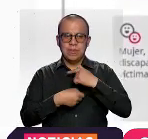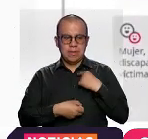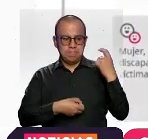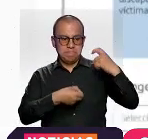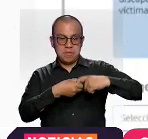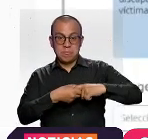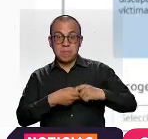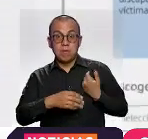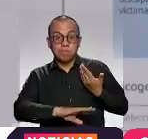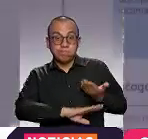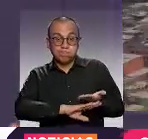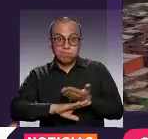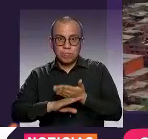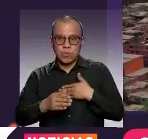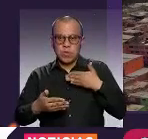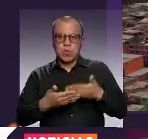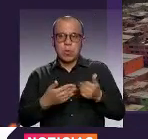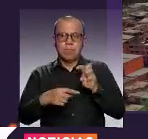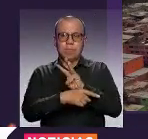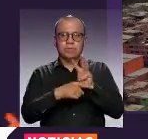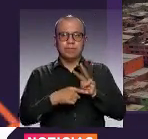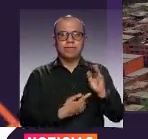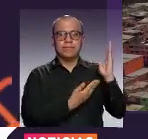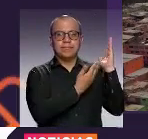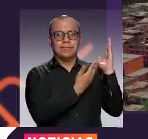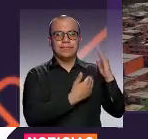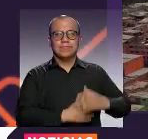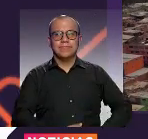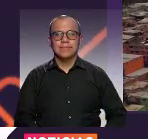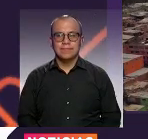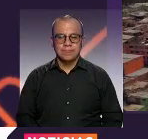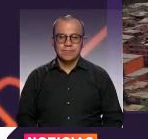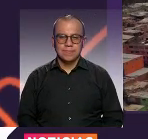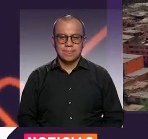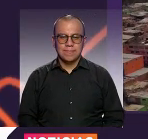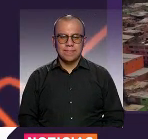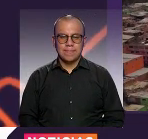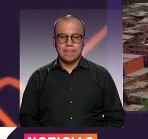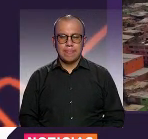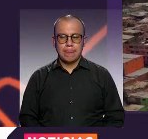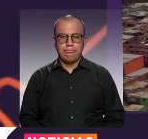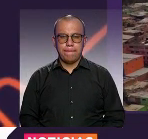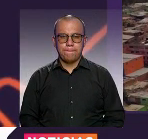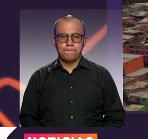de propuestas también se puede hacer en el sitio web www.gobiernoabiertobogota.gov.co.